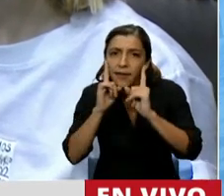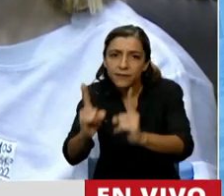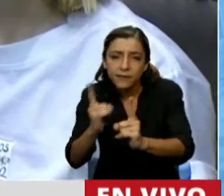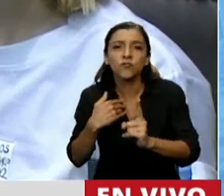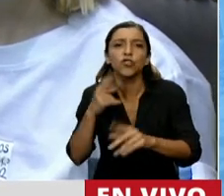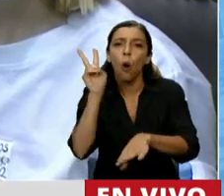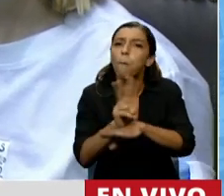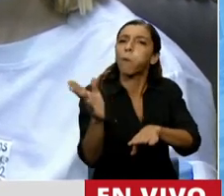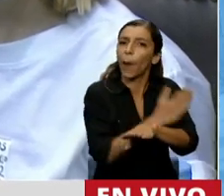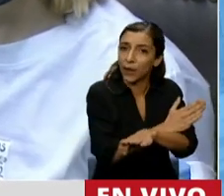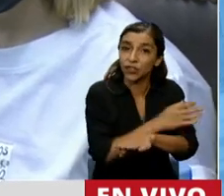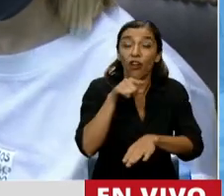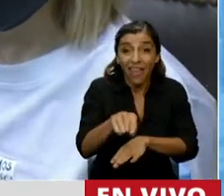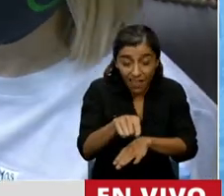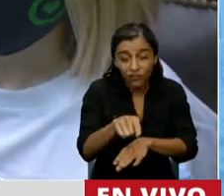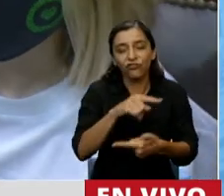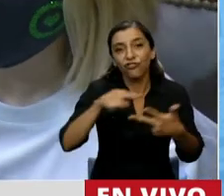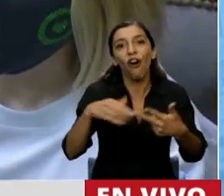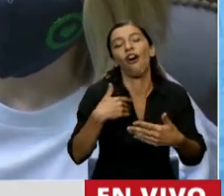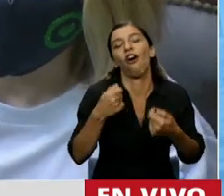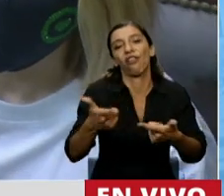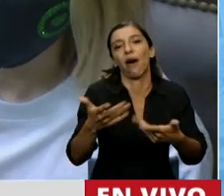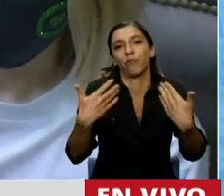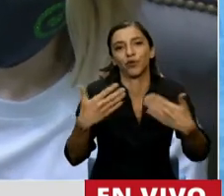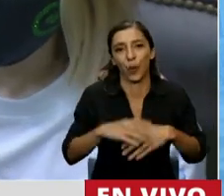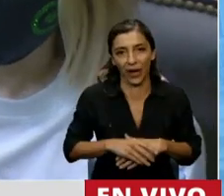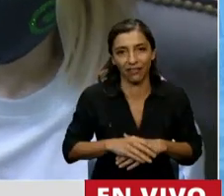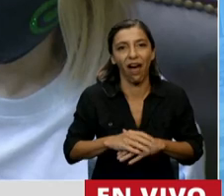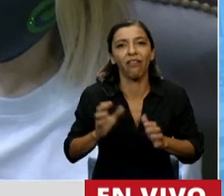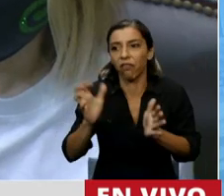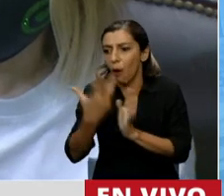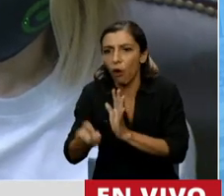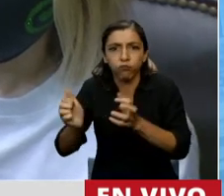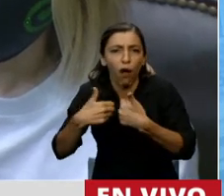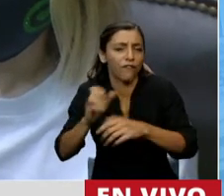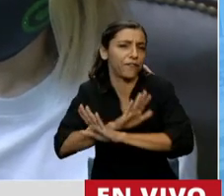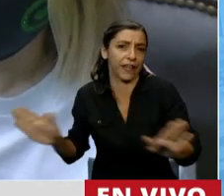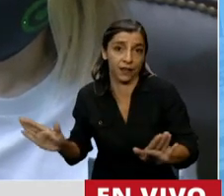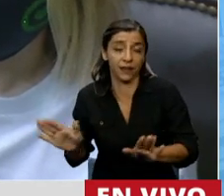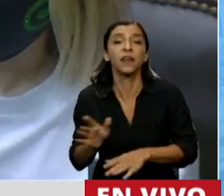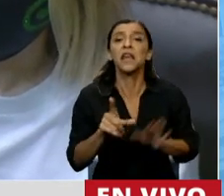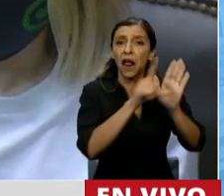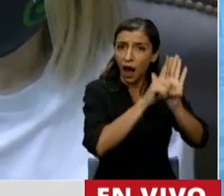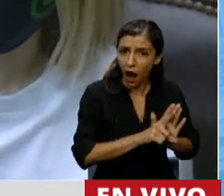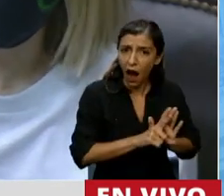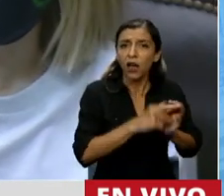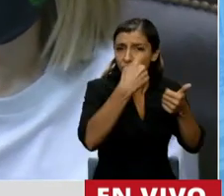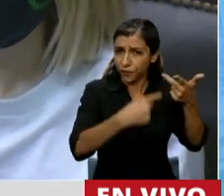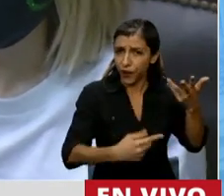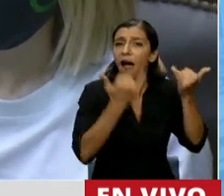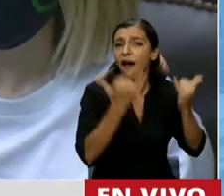a terminar con la clandestinidad. Y tenemos los marcos normativos y tenemos también un Estado